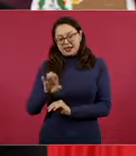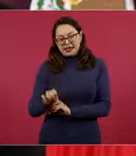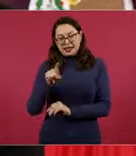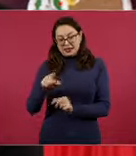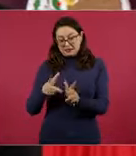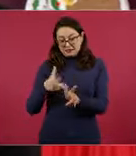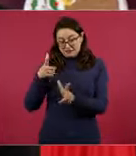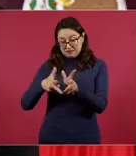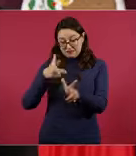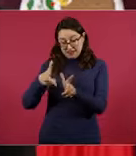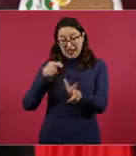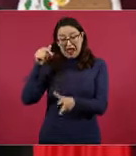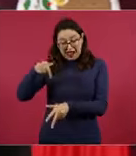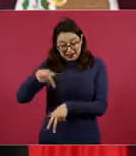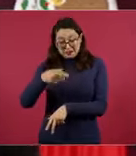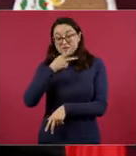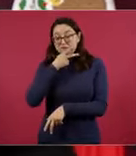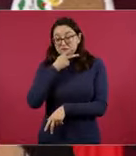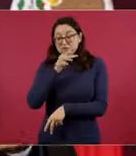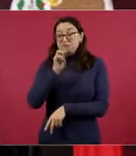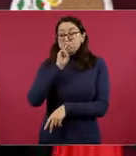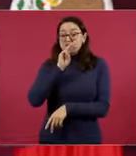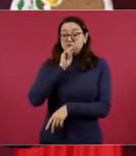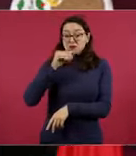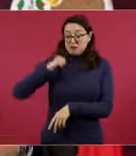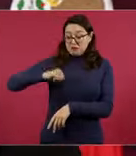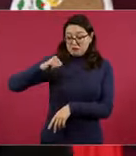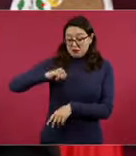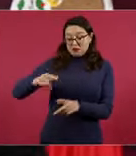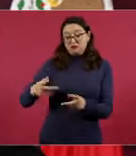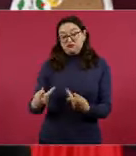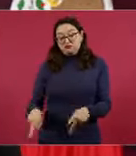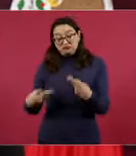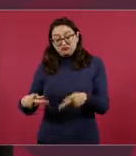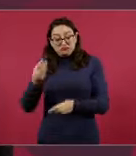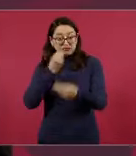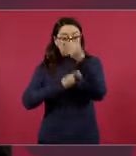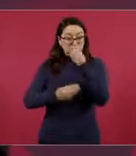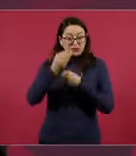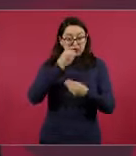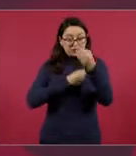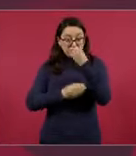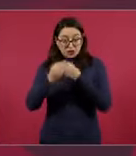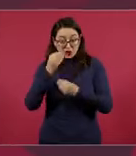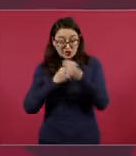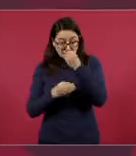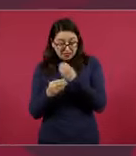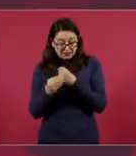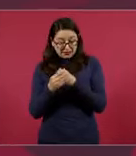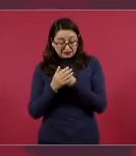ferrocarril, con una fonda. Y mi madre